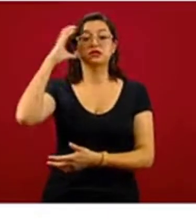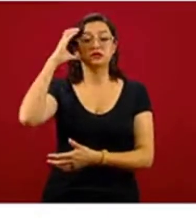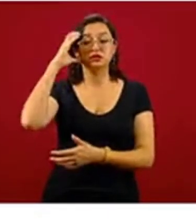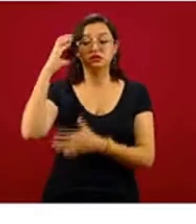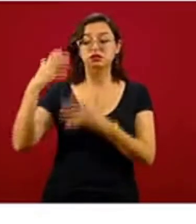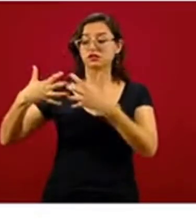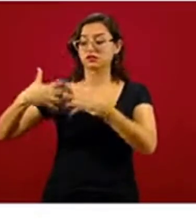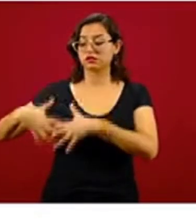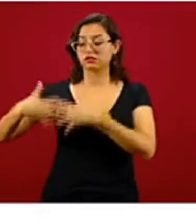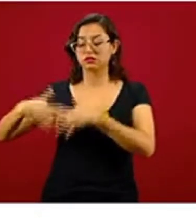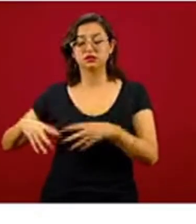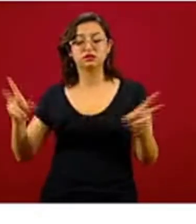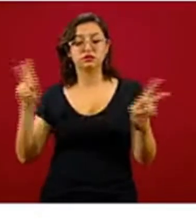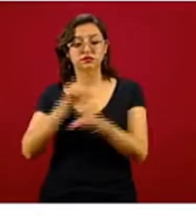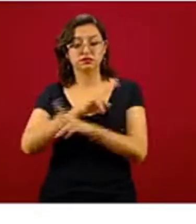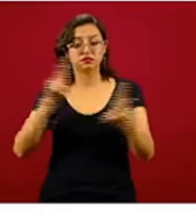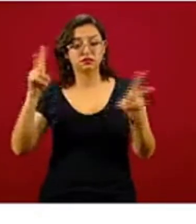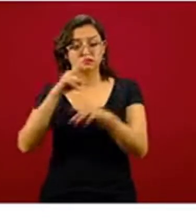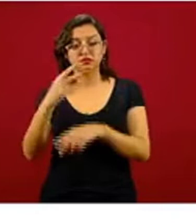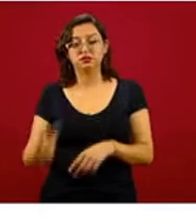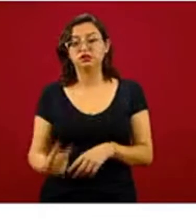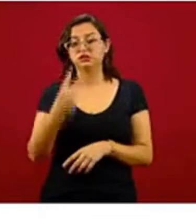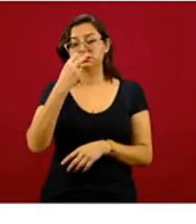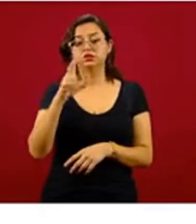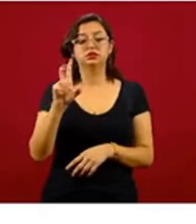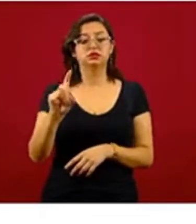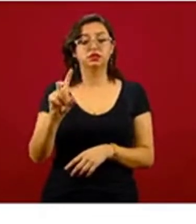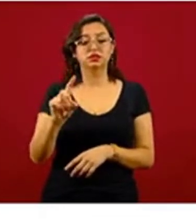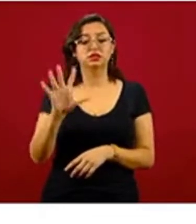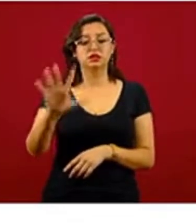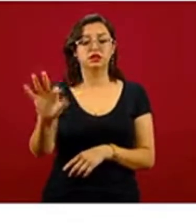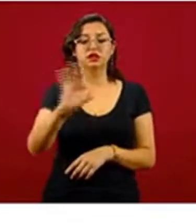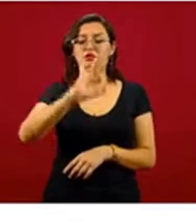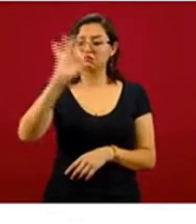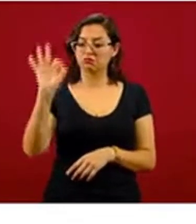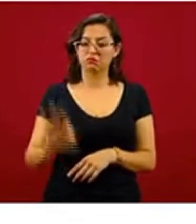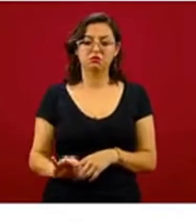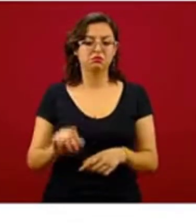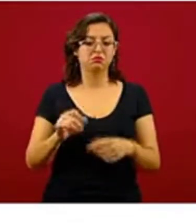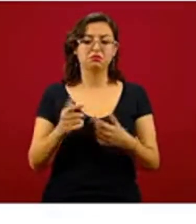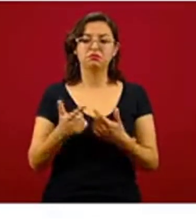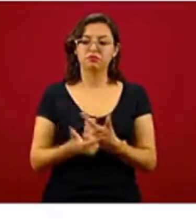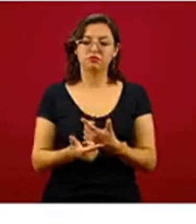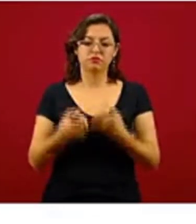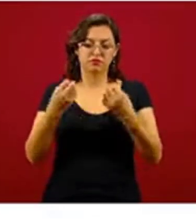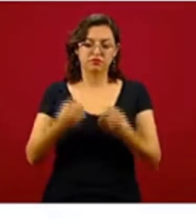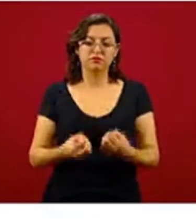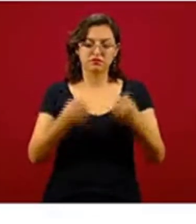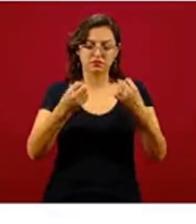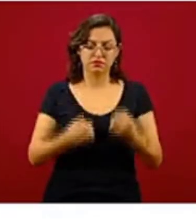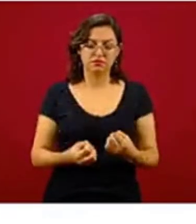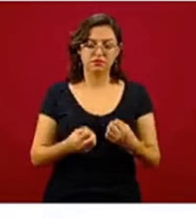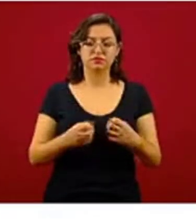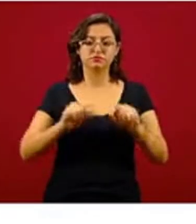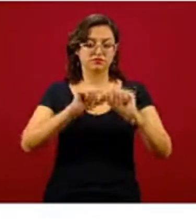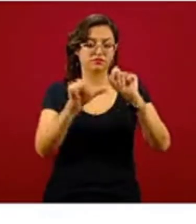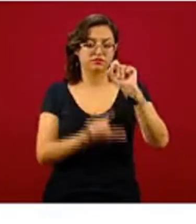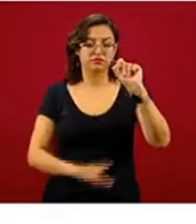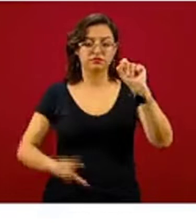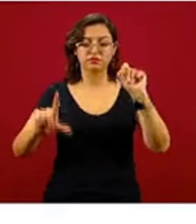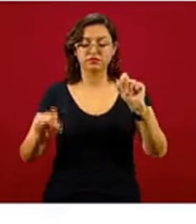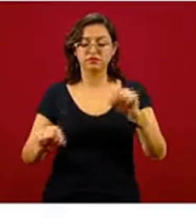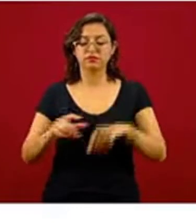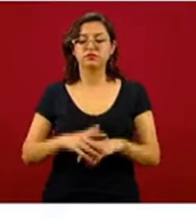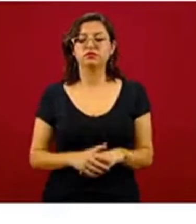disponibilidad de ventiladores, igual 35% se ha mantenido esta proporción de ocupación a nivel nacional,